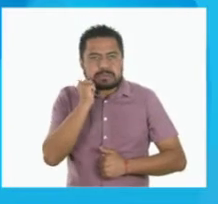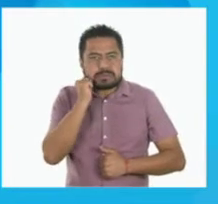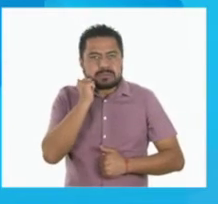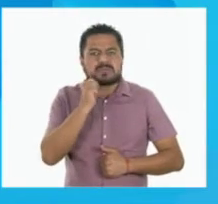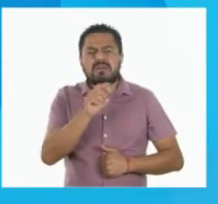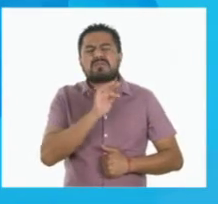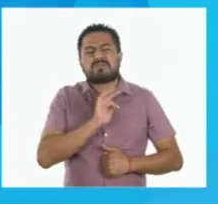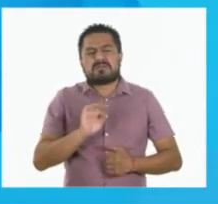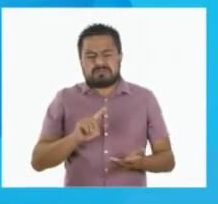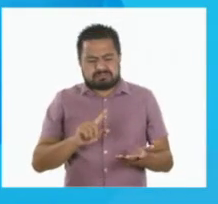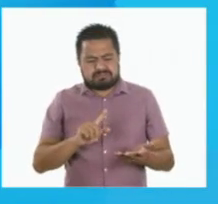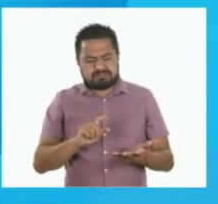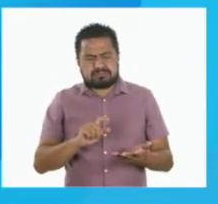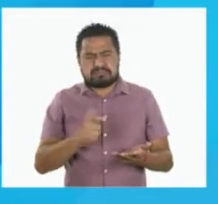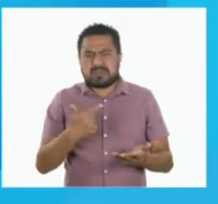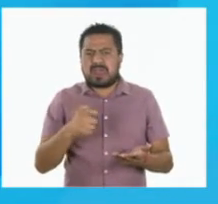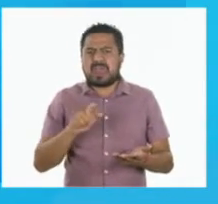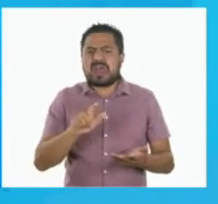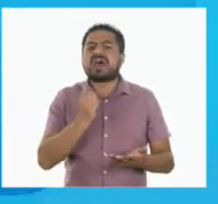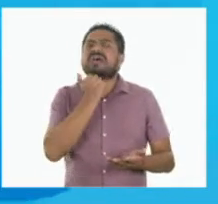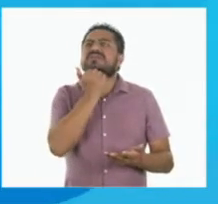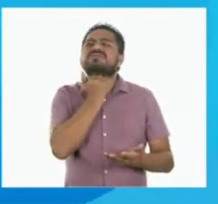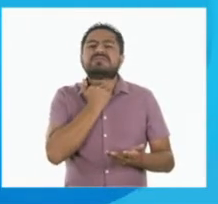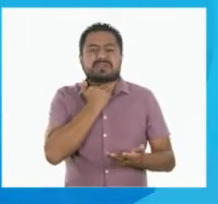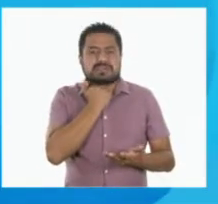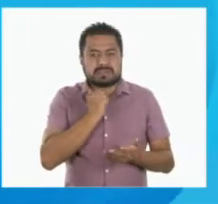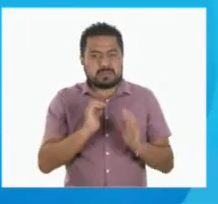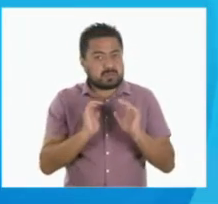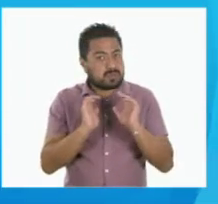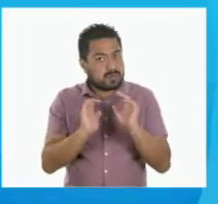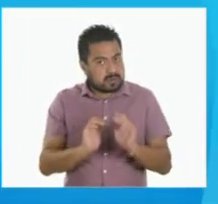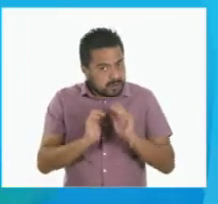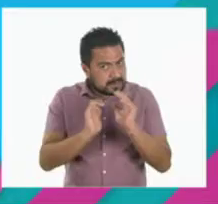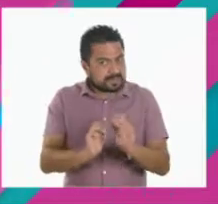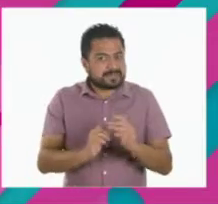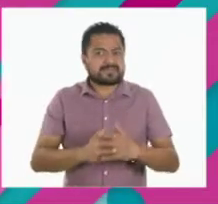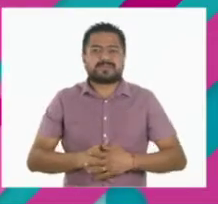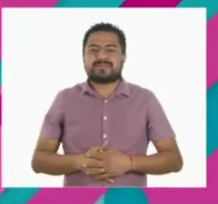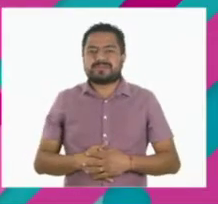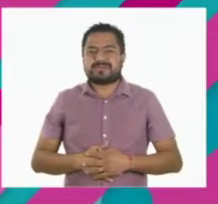usa desinfectantes a base de alcohol. ¡Cuídate!